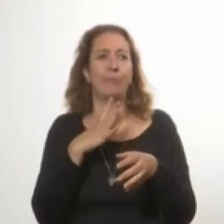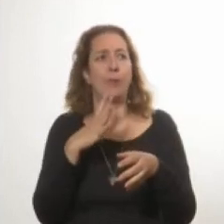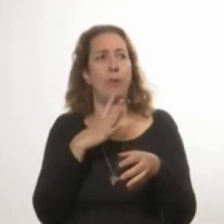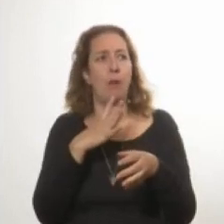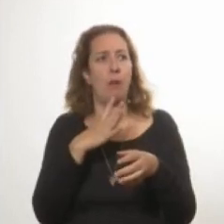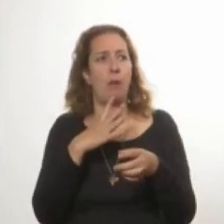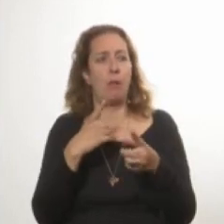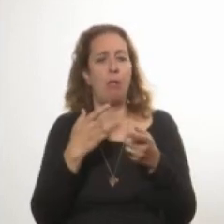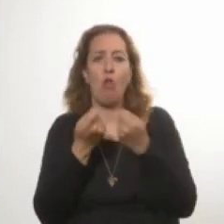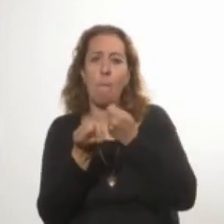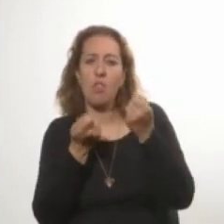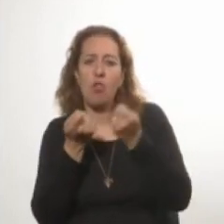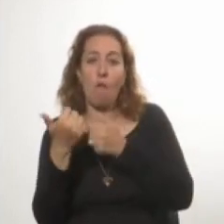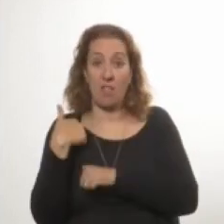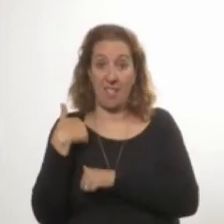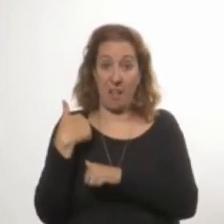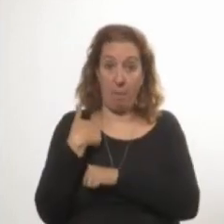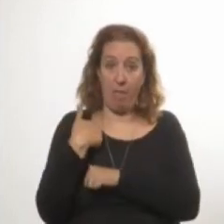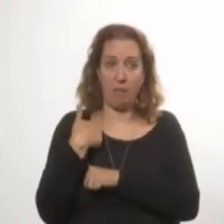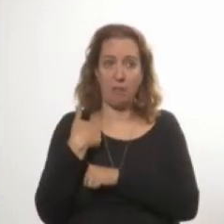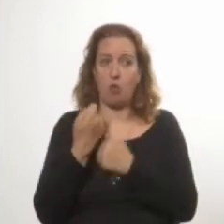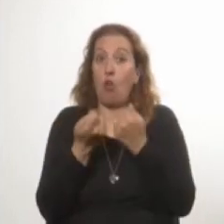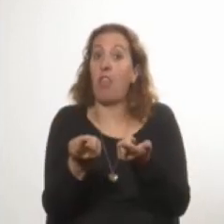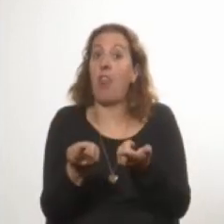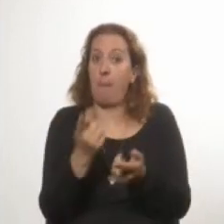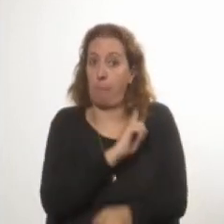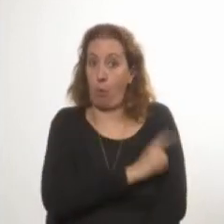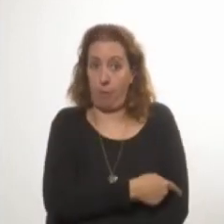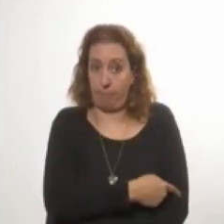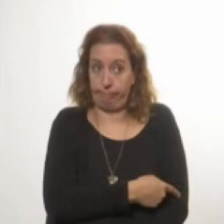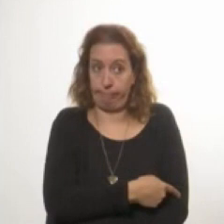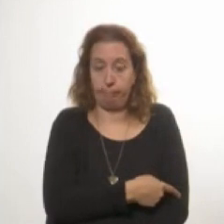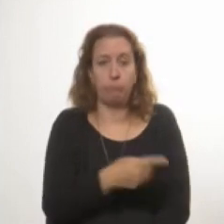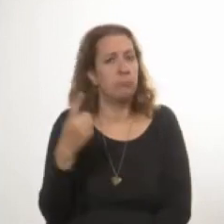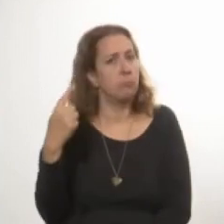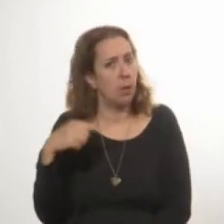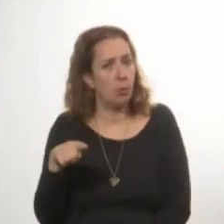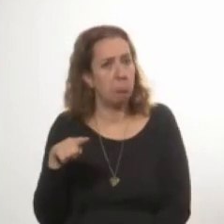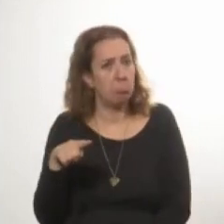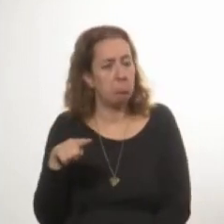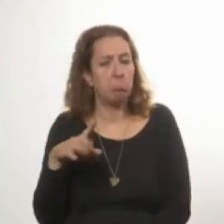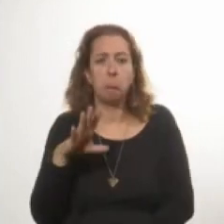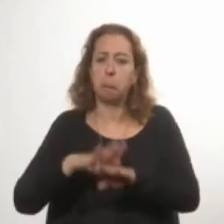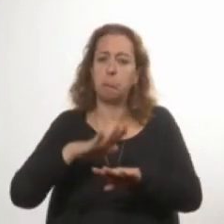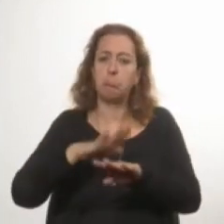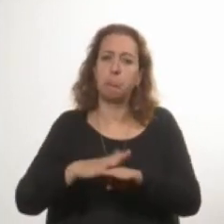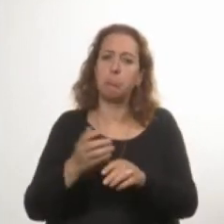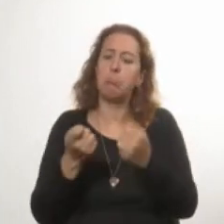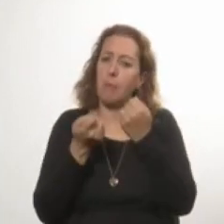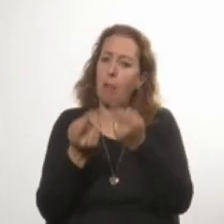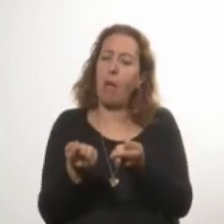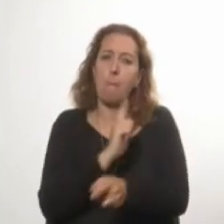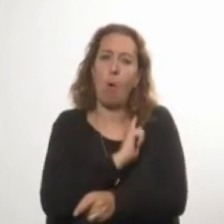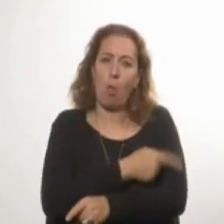alguna forma el dominio de las Fuerzas Armadas, no entregara el poder. Sin embargo, llegó el momento de entregar el poder